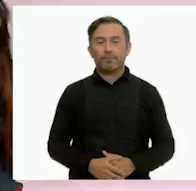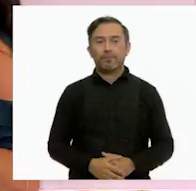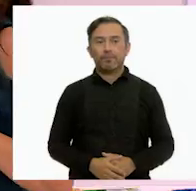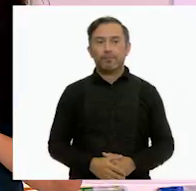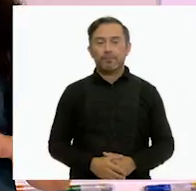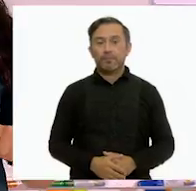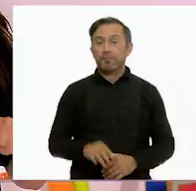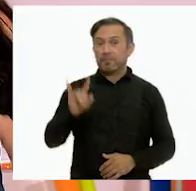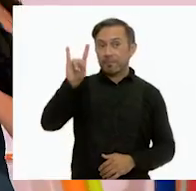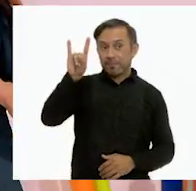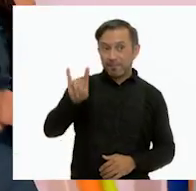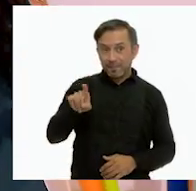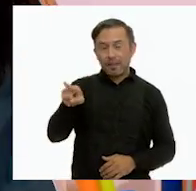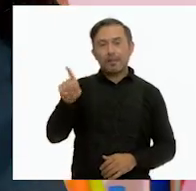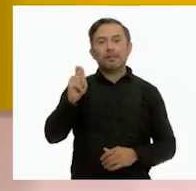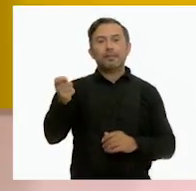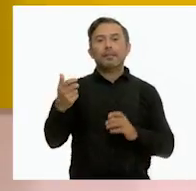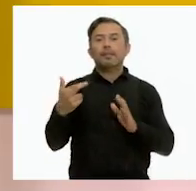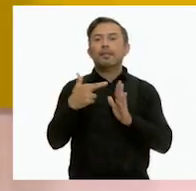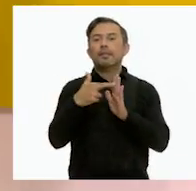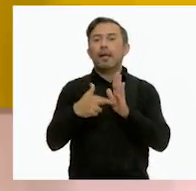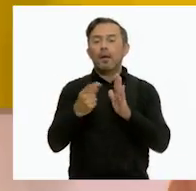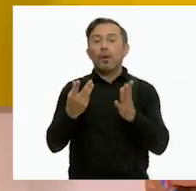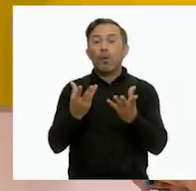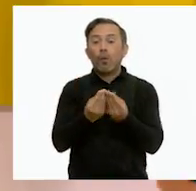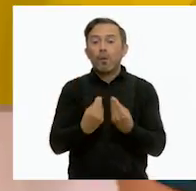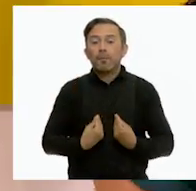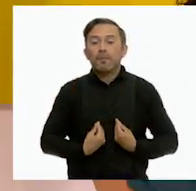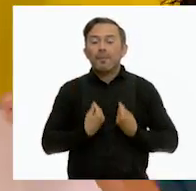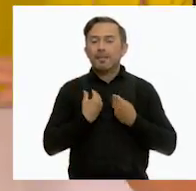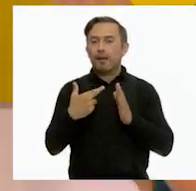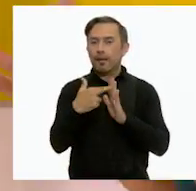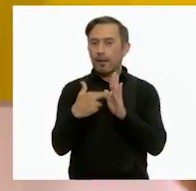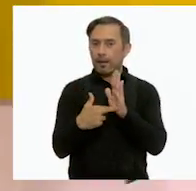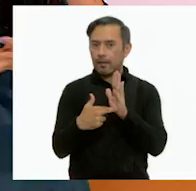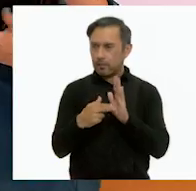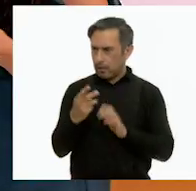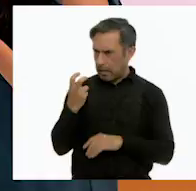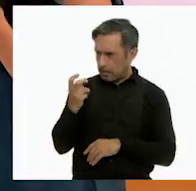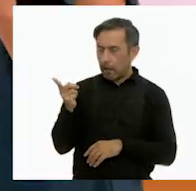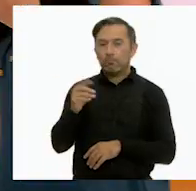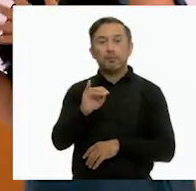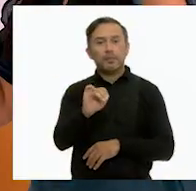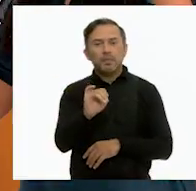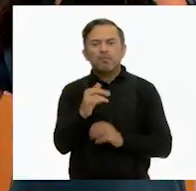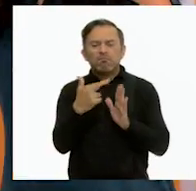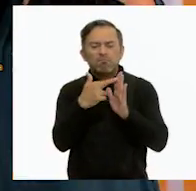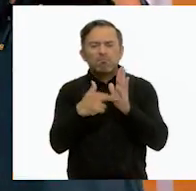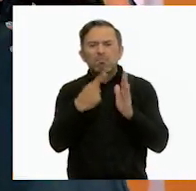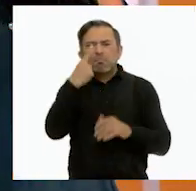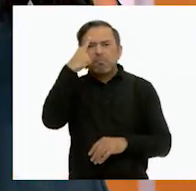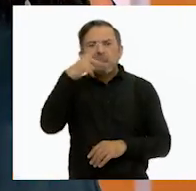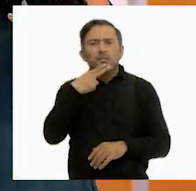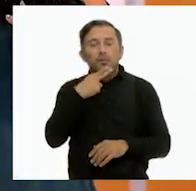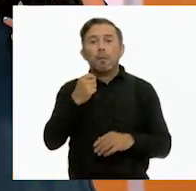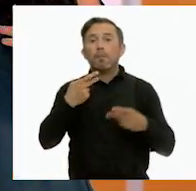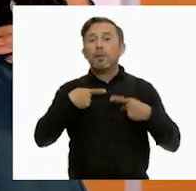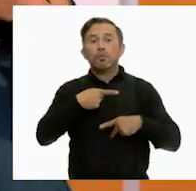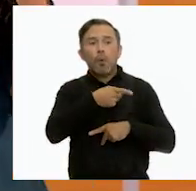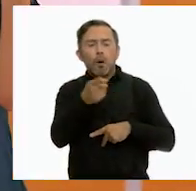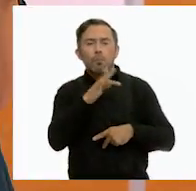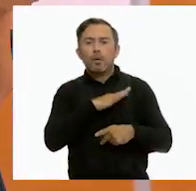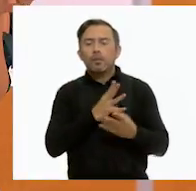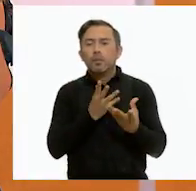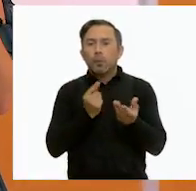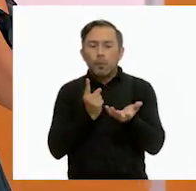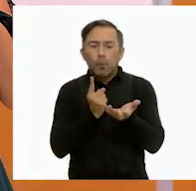Reglas de convivencia. ¿Esas son las reglas de convivencia? Sí, las que nos van a ayudar a poder convivir sanamente con otros. Y